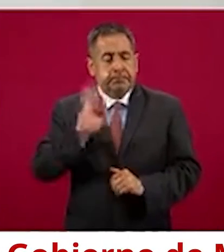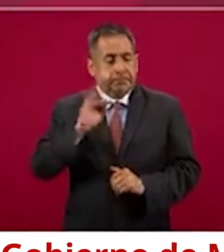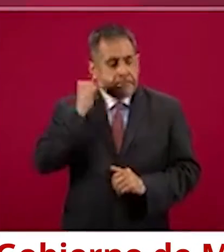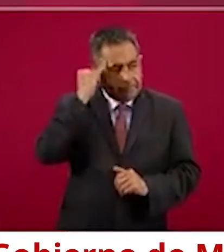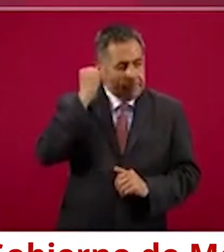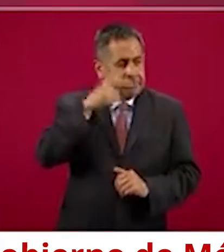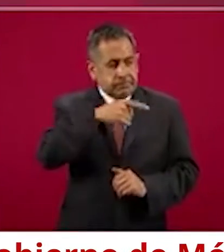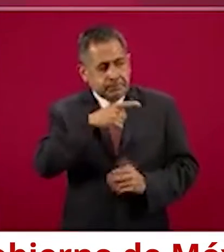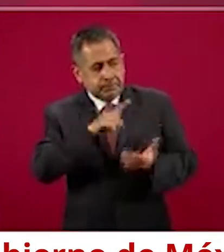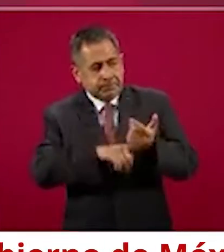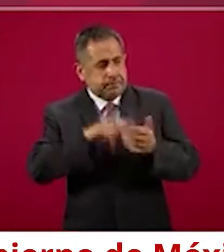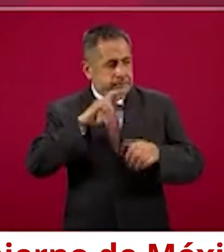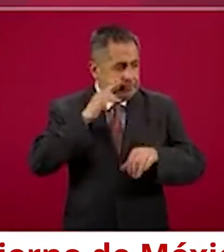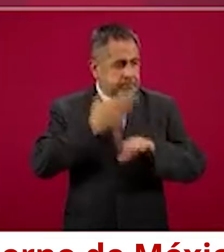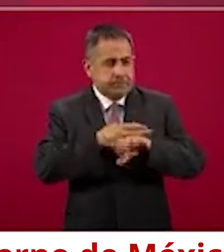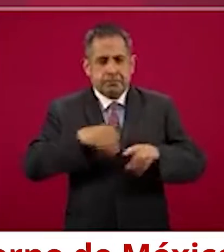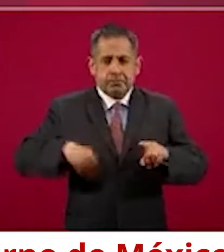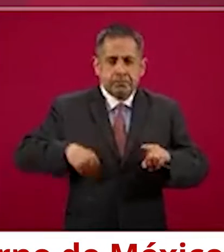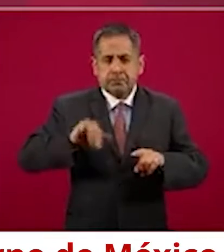presunto responsable de delitos.